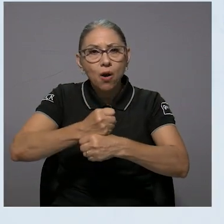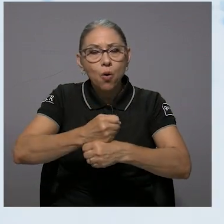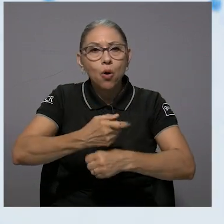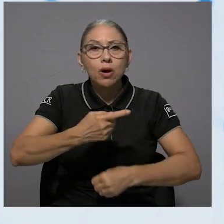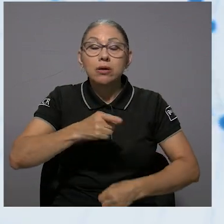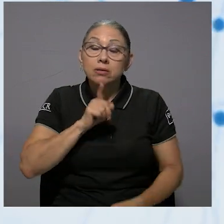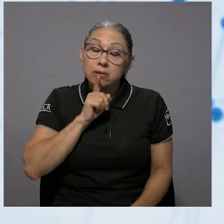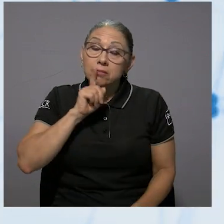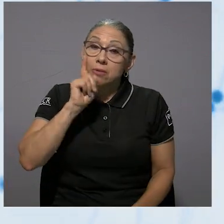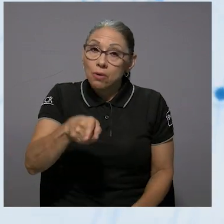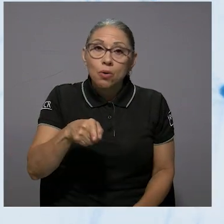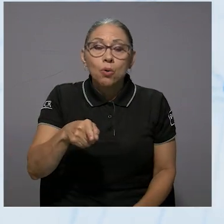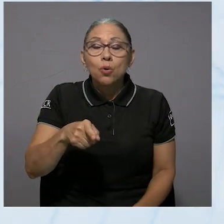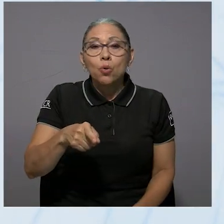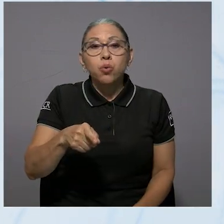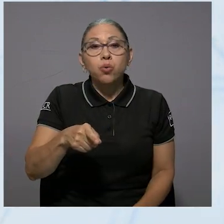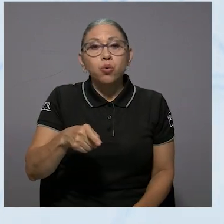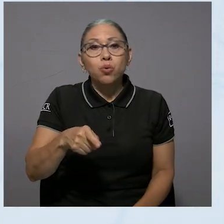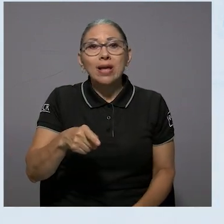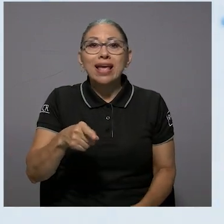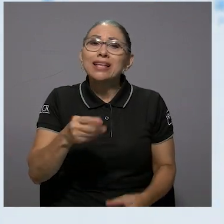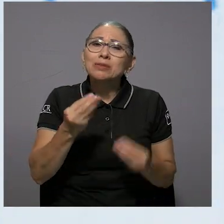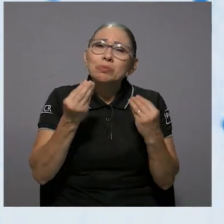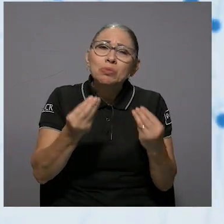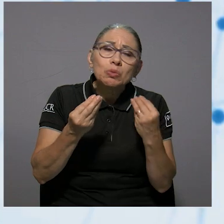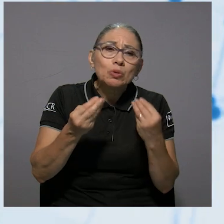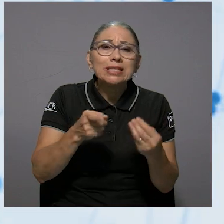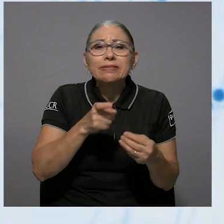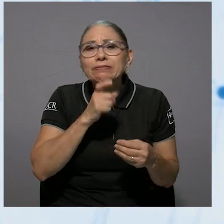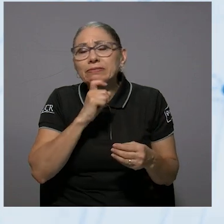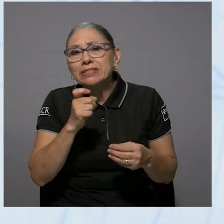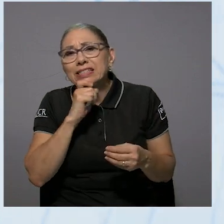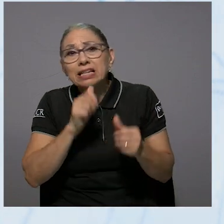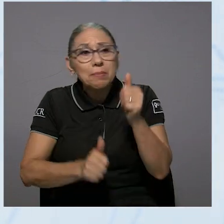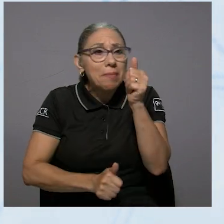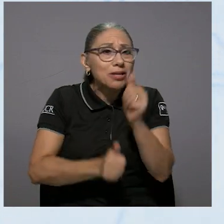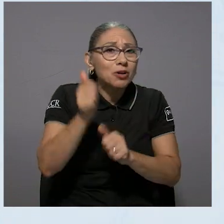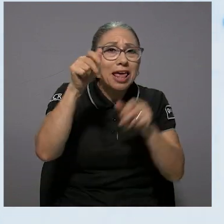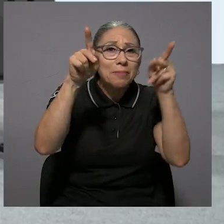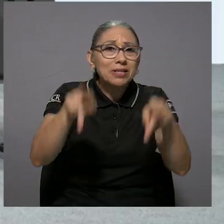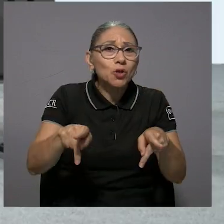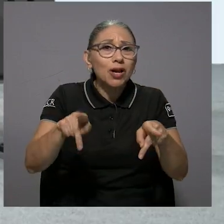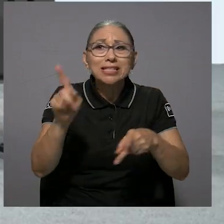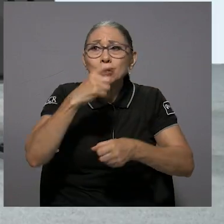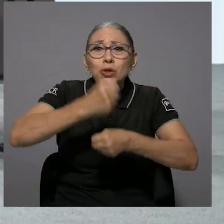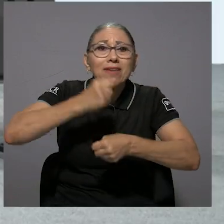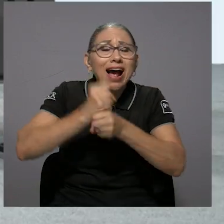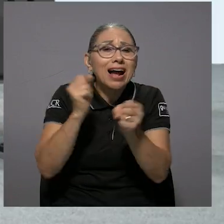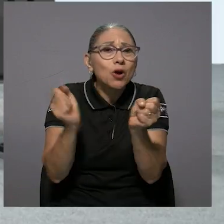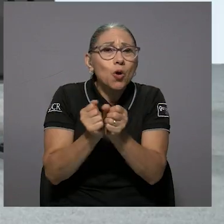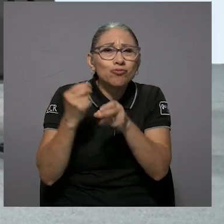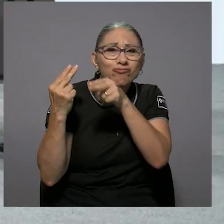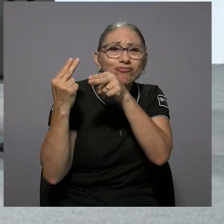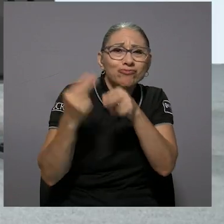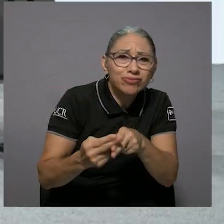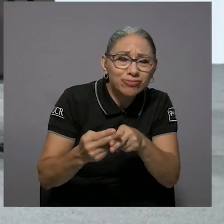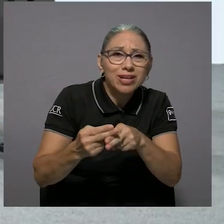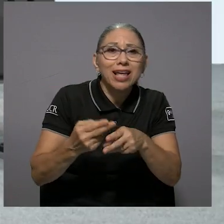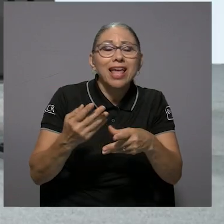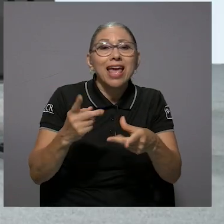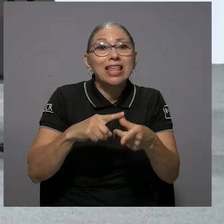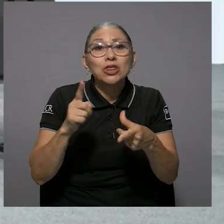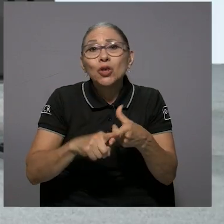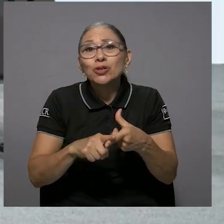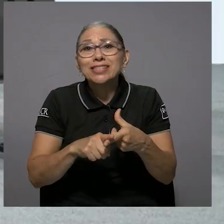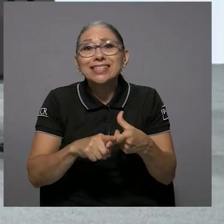es realmente un tira y encoge, la mayoría de personas no tienen jornada asignada, así que es un tira y encoge con las agendas